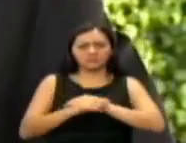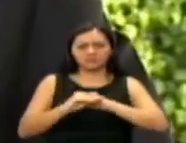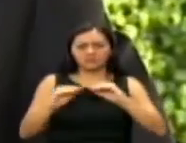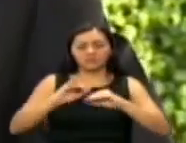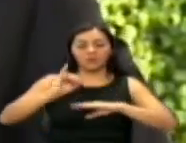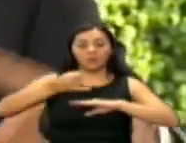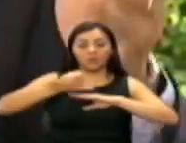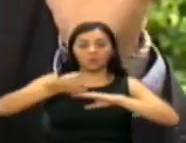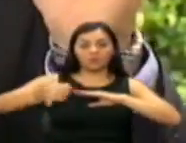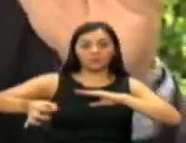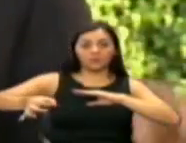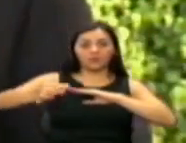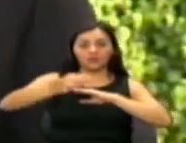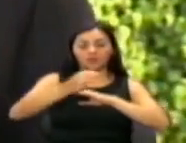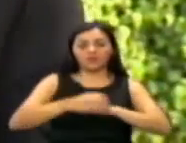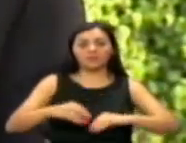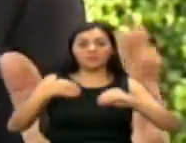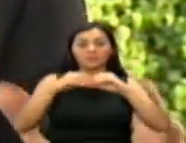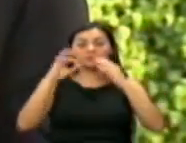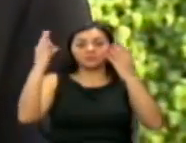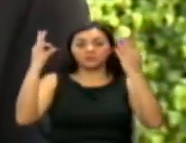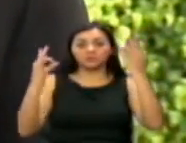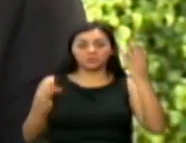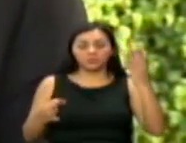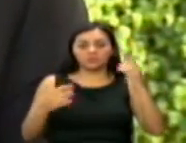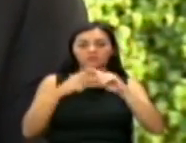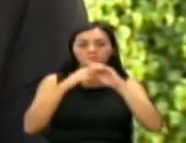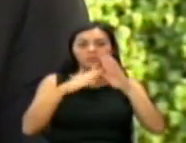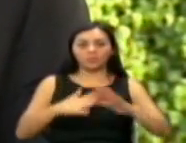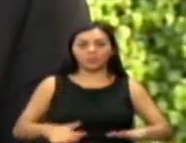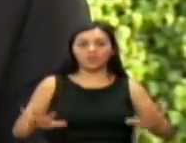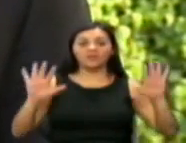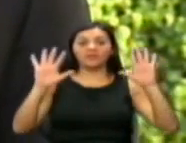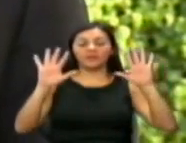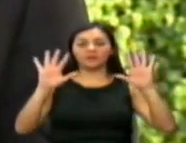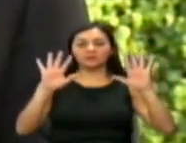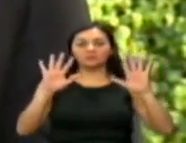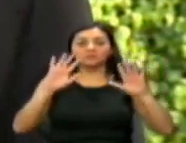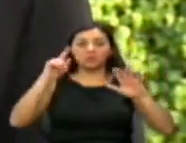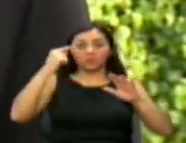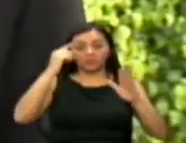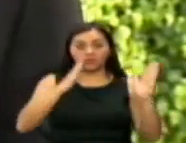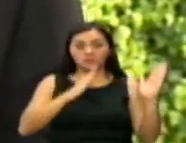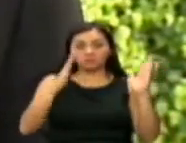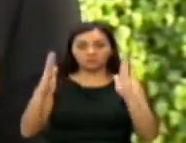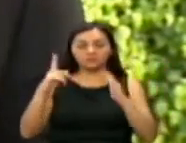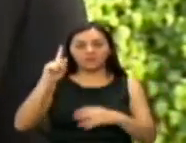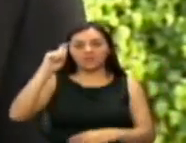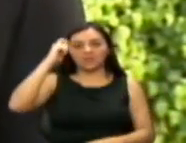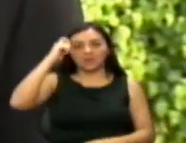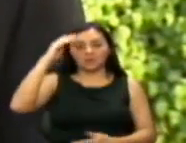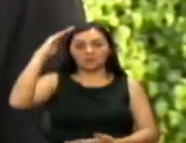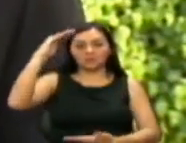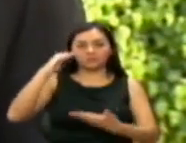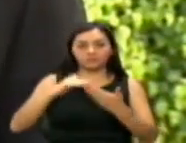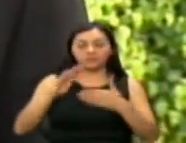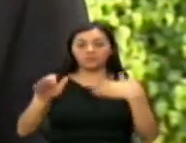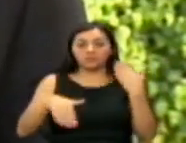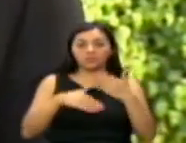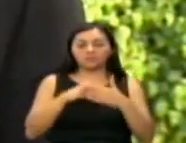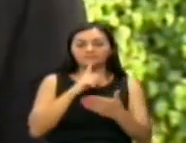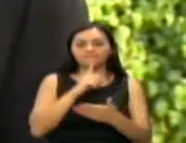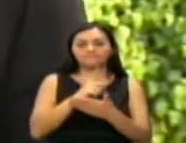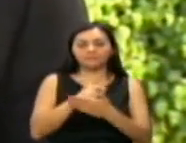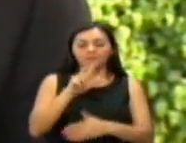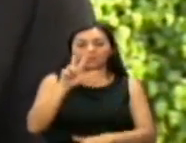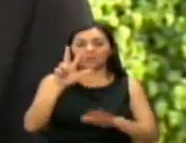juntas parroquiales, el presupuesto se ha multiplicado por 10 en nuestro periodo de gobierno. Pues, si me recuerdan las cifras, pero realmente es una barbaridad de